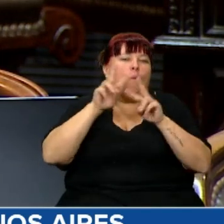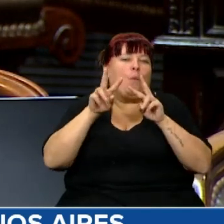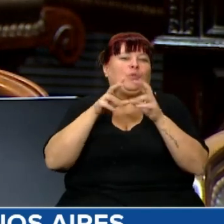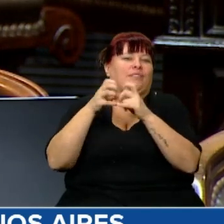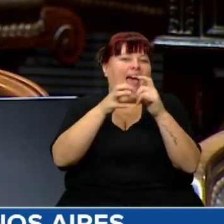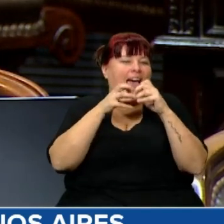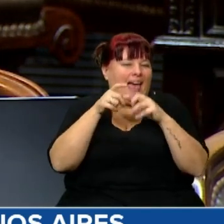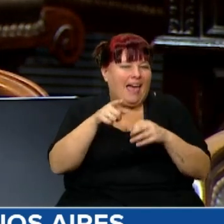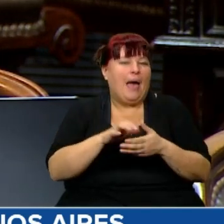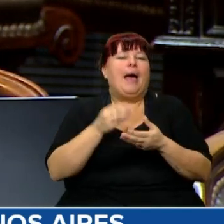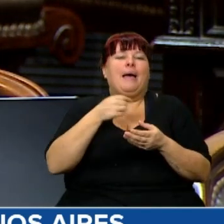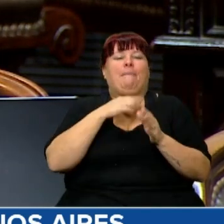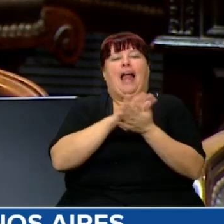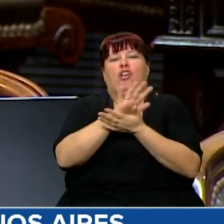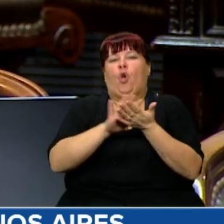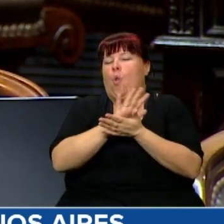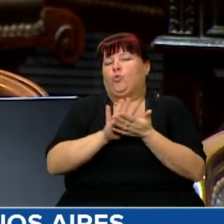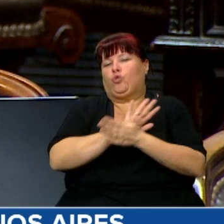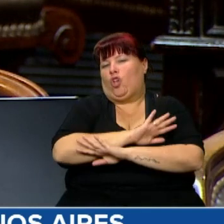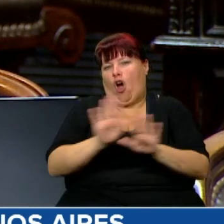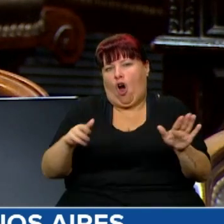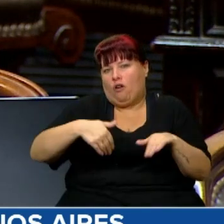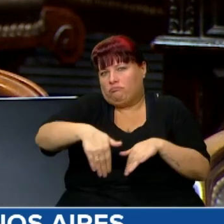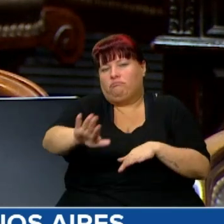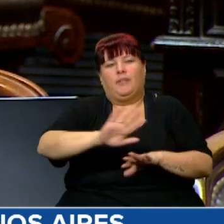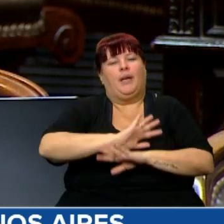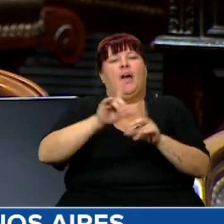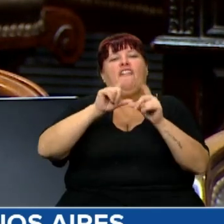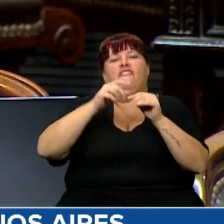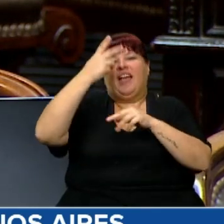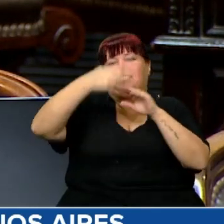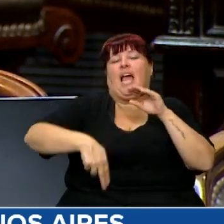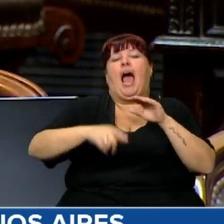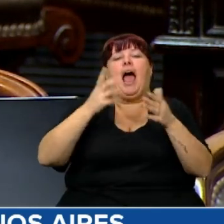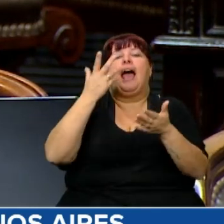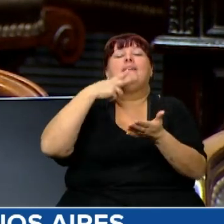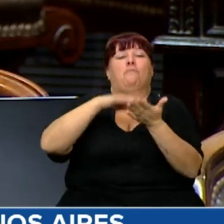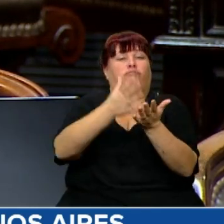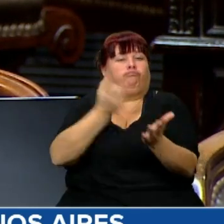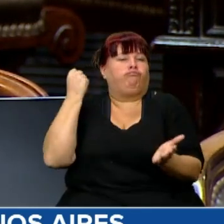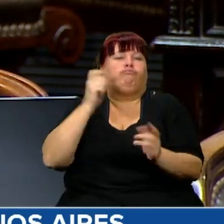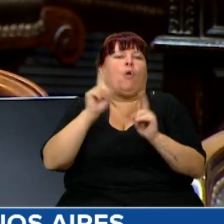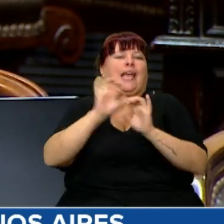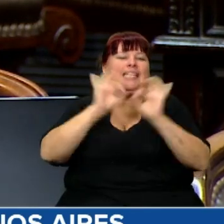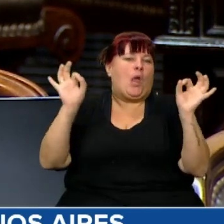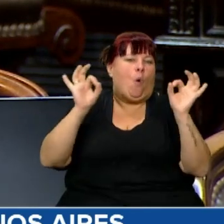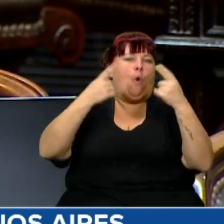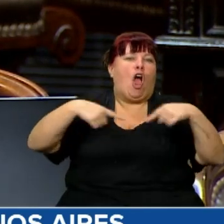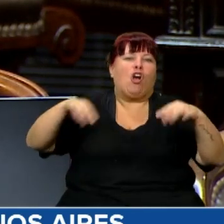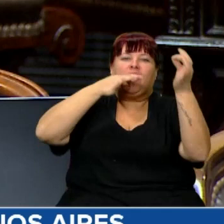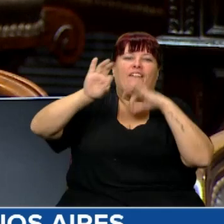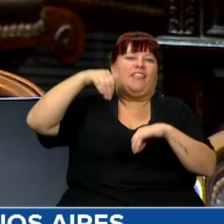dar ese debate para zanjarlo definitivamente en algún momento, poner un plazo donde ya la retención no sea para ningún tipo